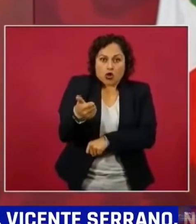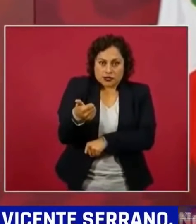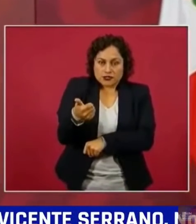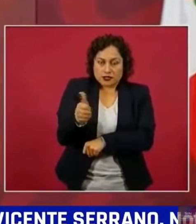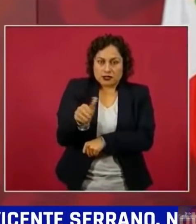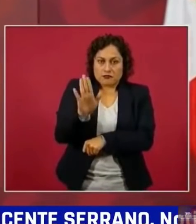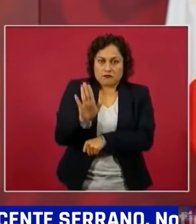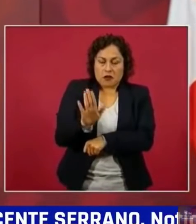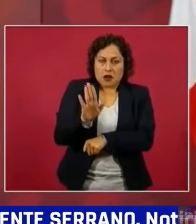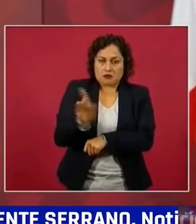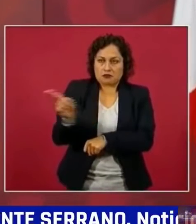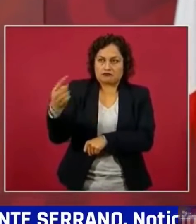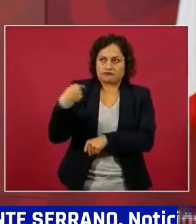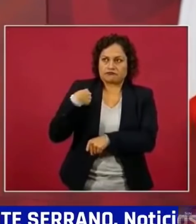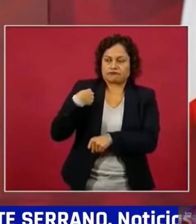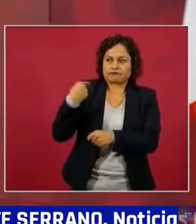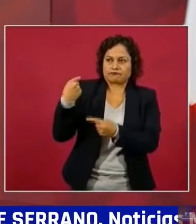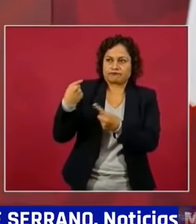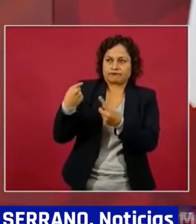para